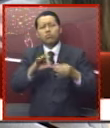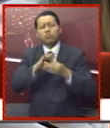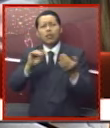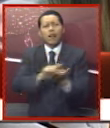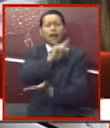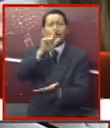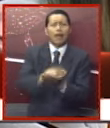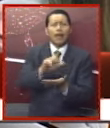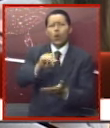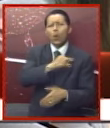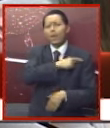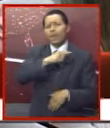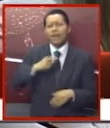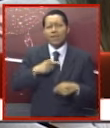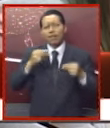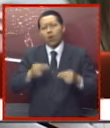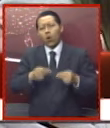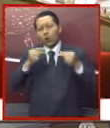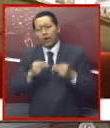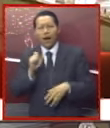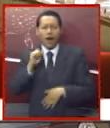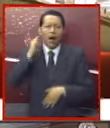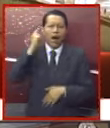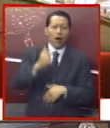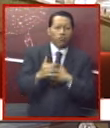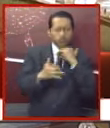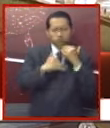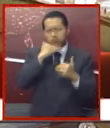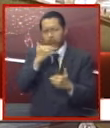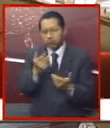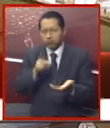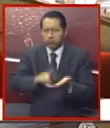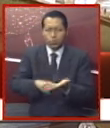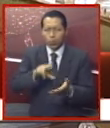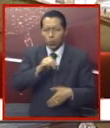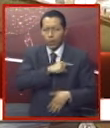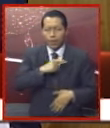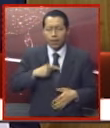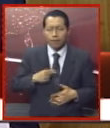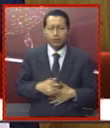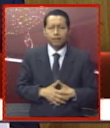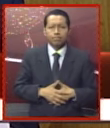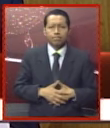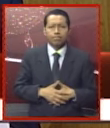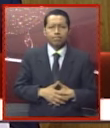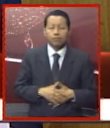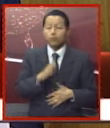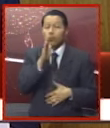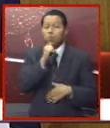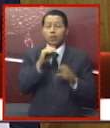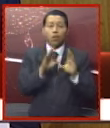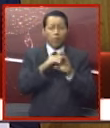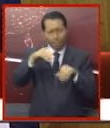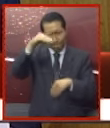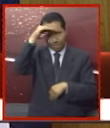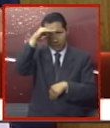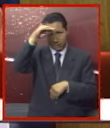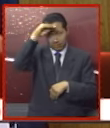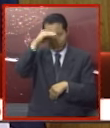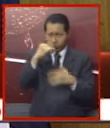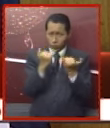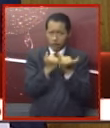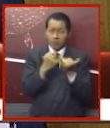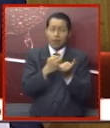no debe negociarse ni ser sujeta a chantaje. No podemos dejar de pensar que